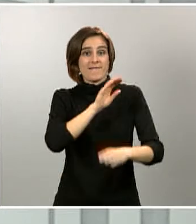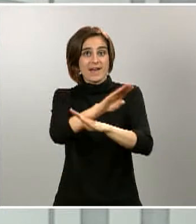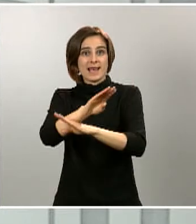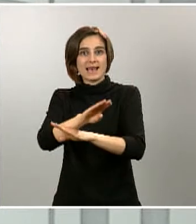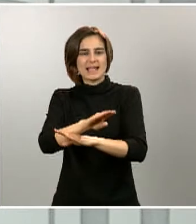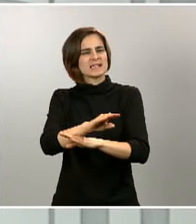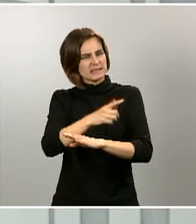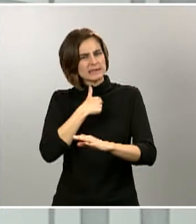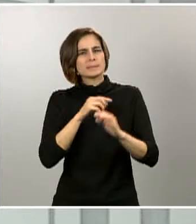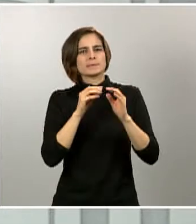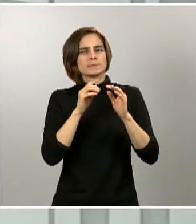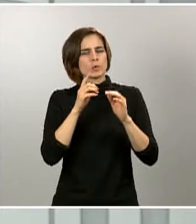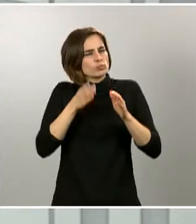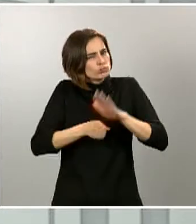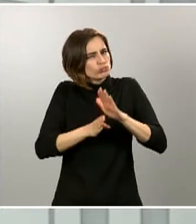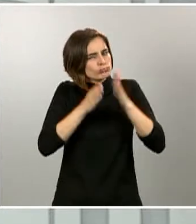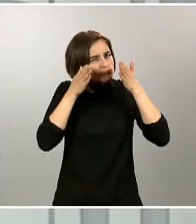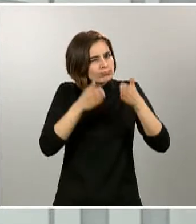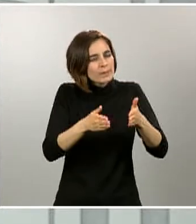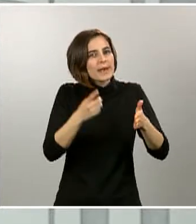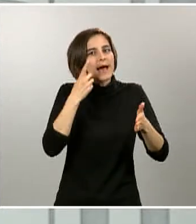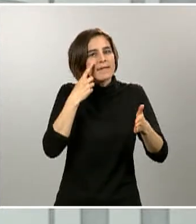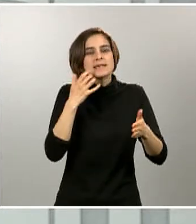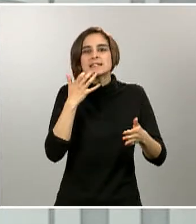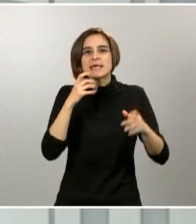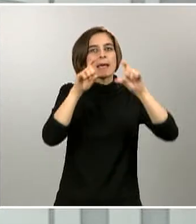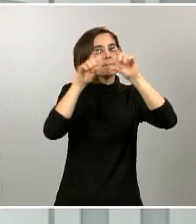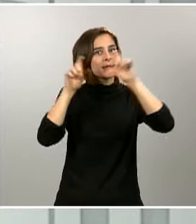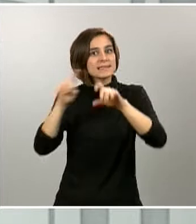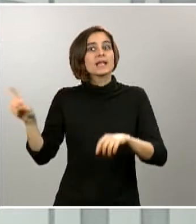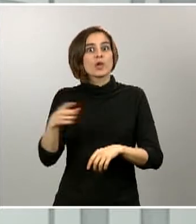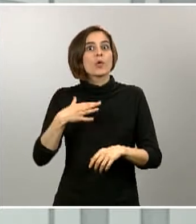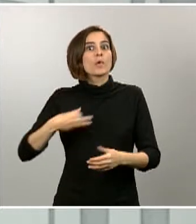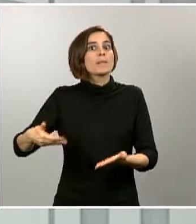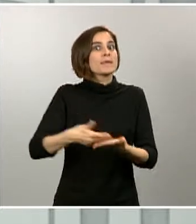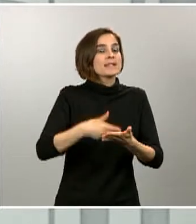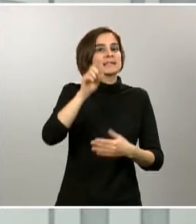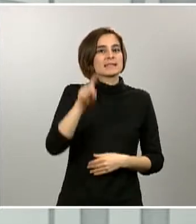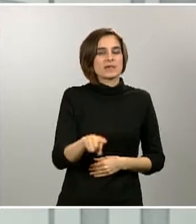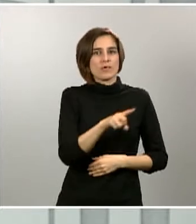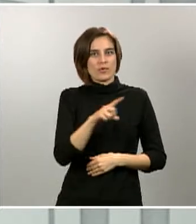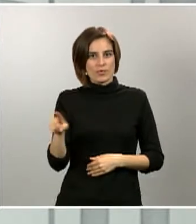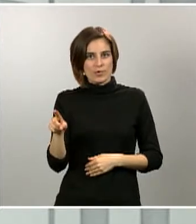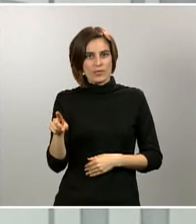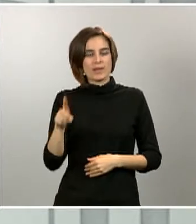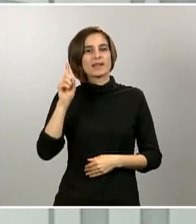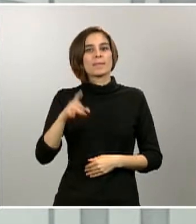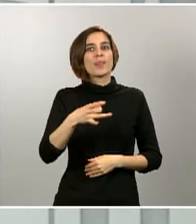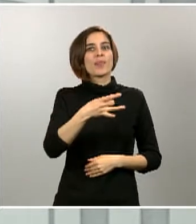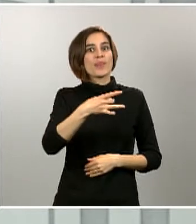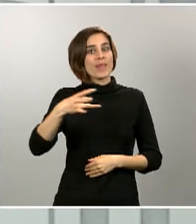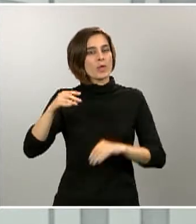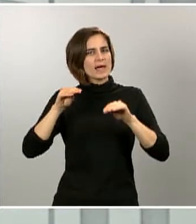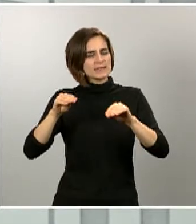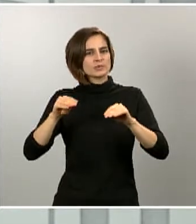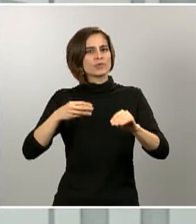sectores productivos tiene la capacidad de poder solicitarla y tiene una estructura de deuda que le permita acceder a este